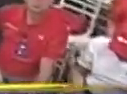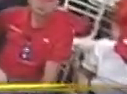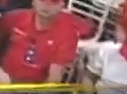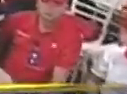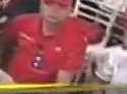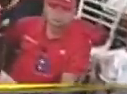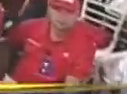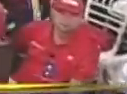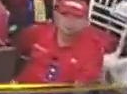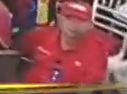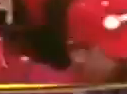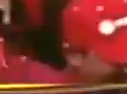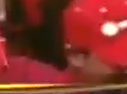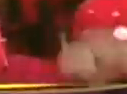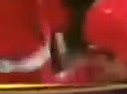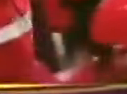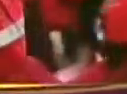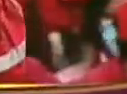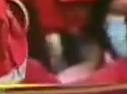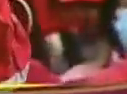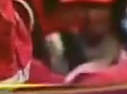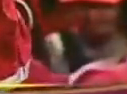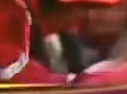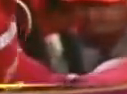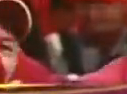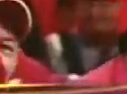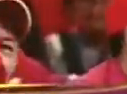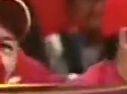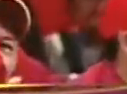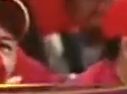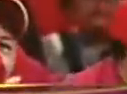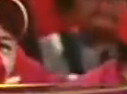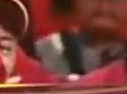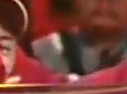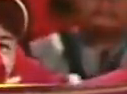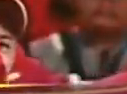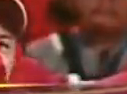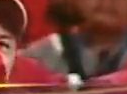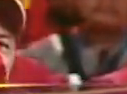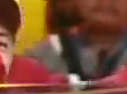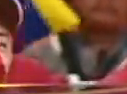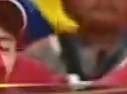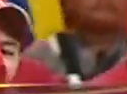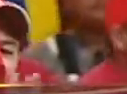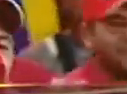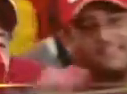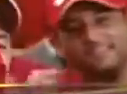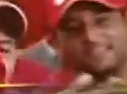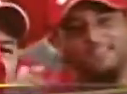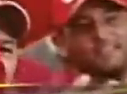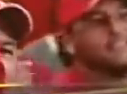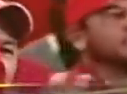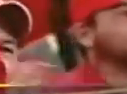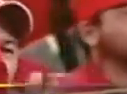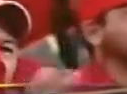Lo dijo Hugo Rafael Chávez Frías, no hay socialismo sin auténtico feminismo.